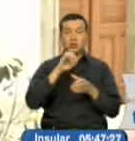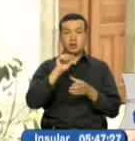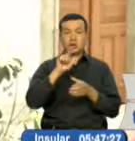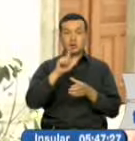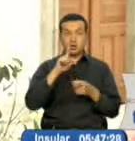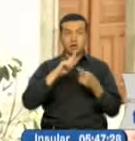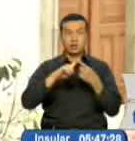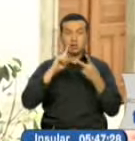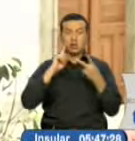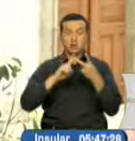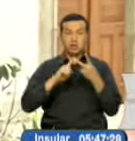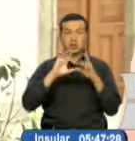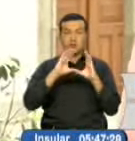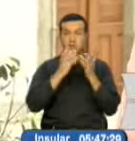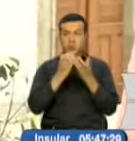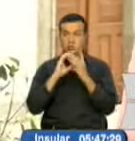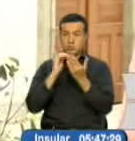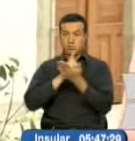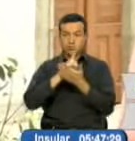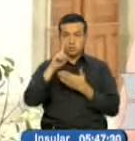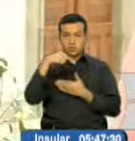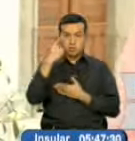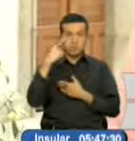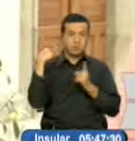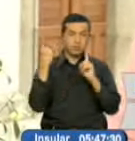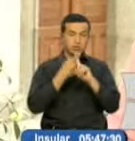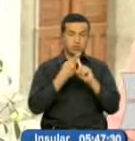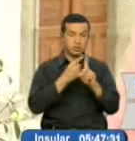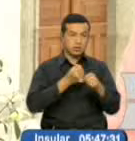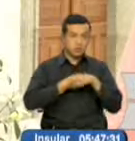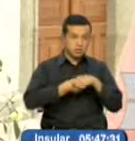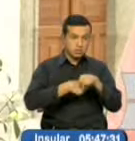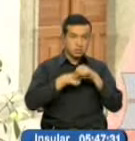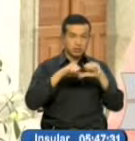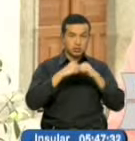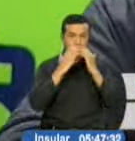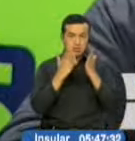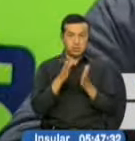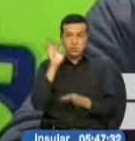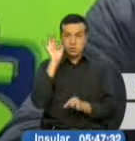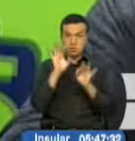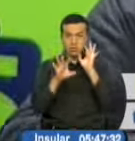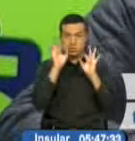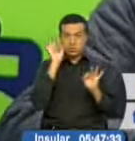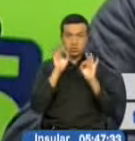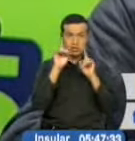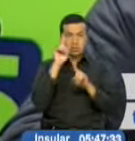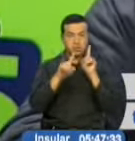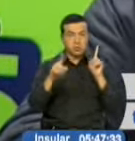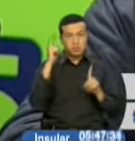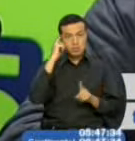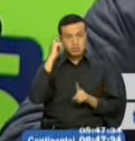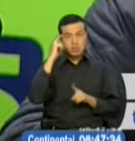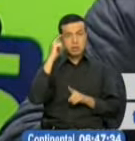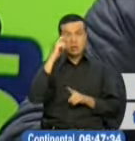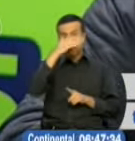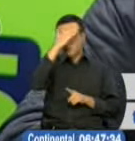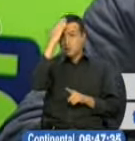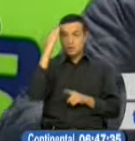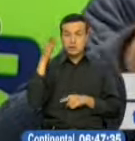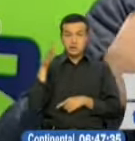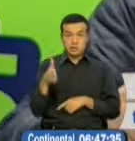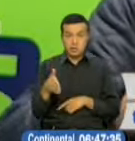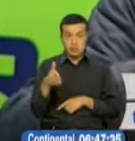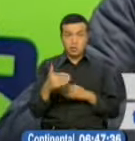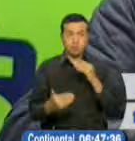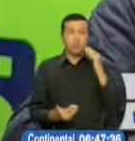La próxima semana se convocará ya un primer taller con los asambleístas electos. Aunque hay quienes señalan que José Serrano sería el elegido para